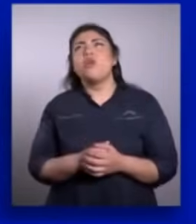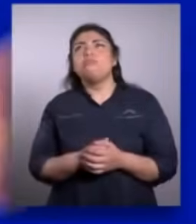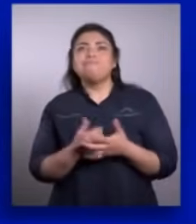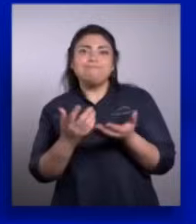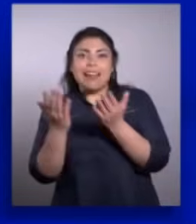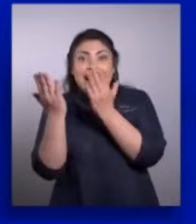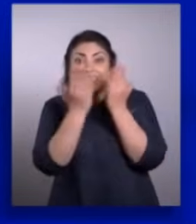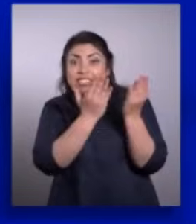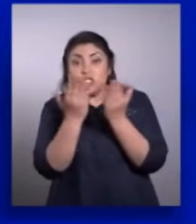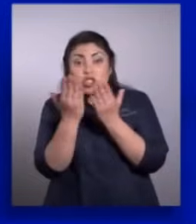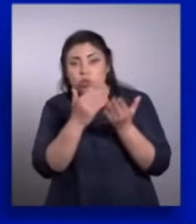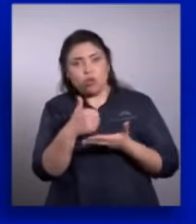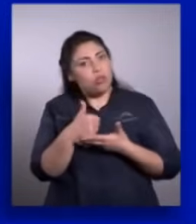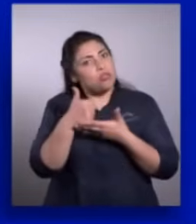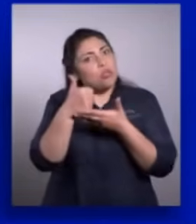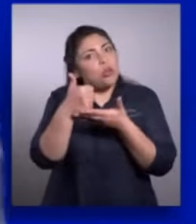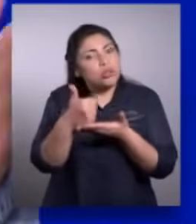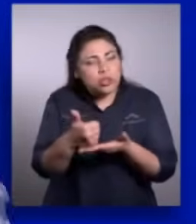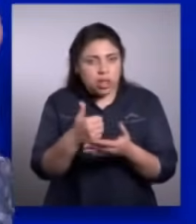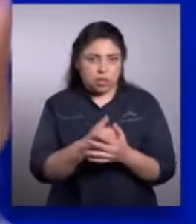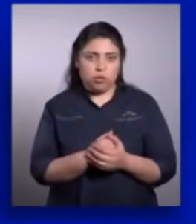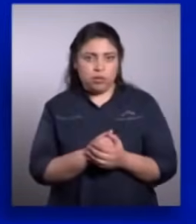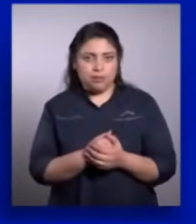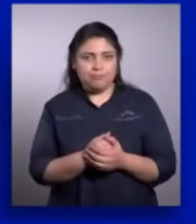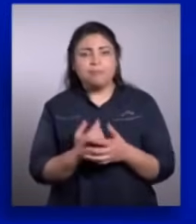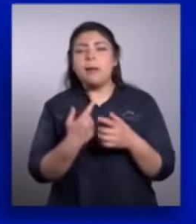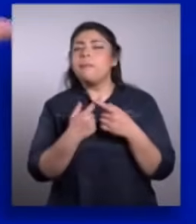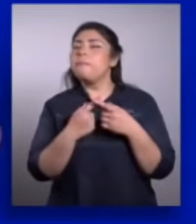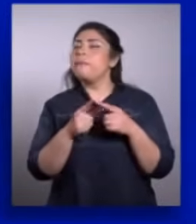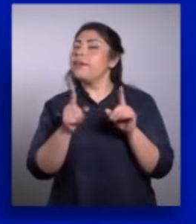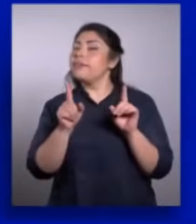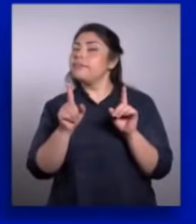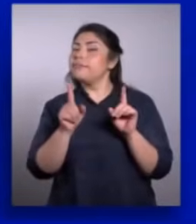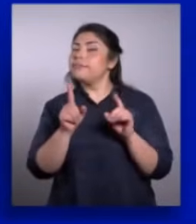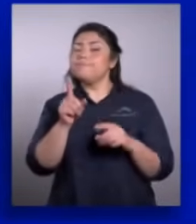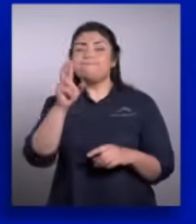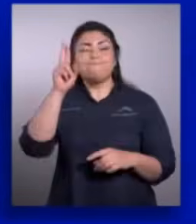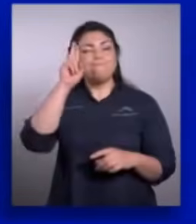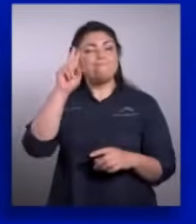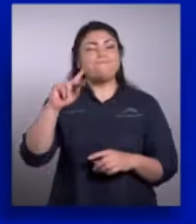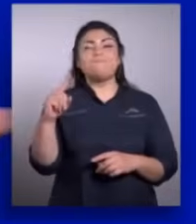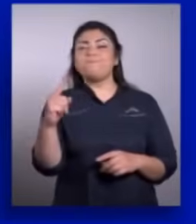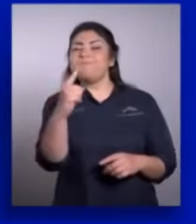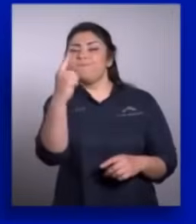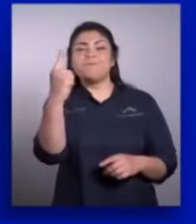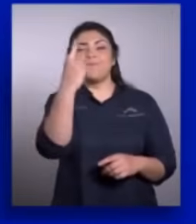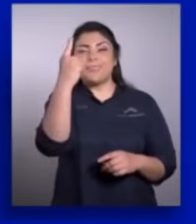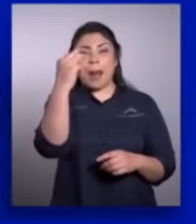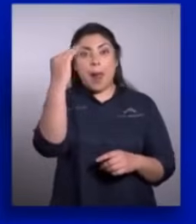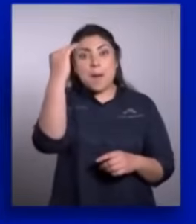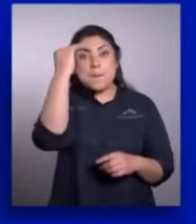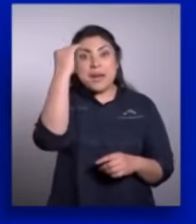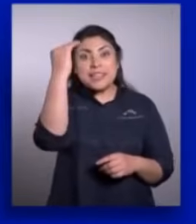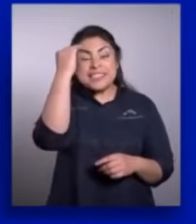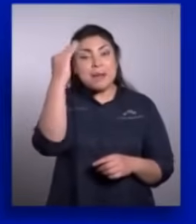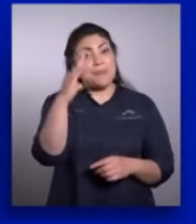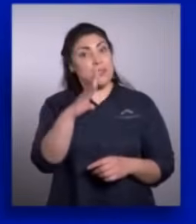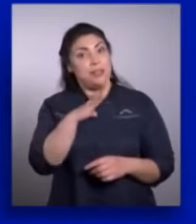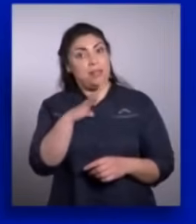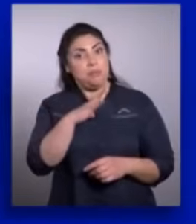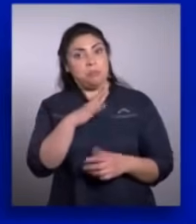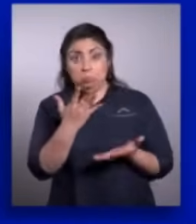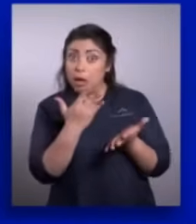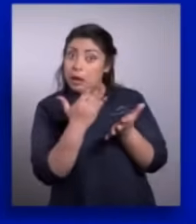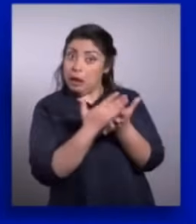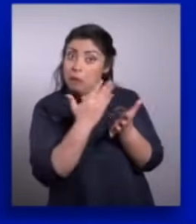nada de esto, por bueno que sea, va a sustituir los pensamientos que tenemos, Porque la palabra dice si hay